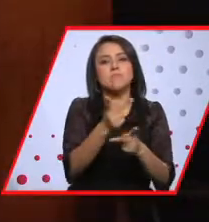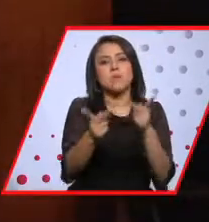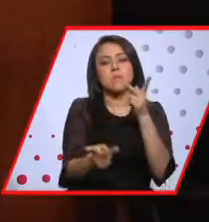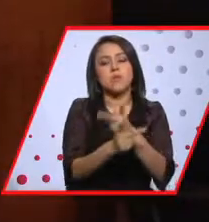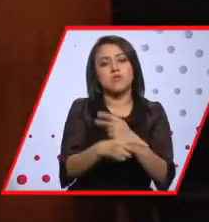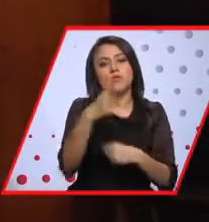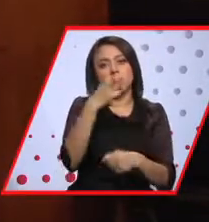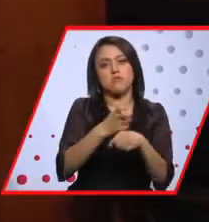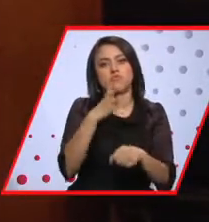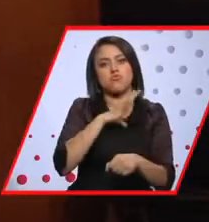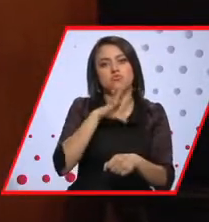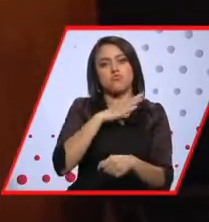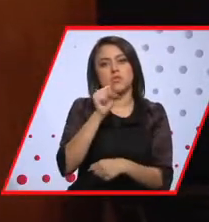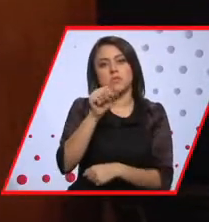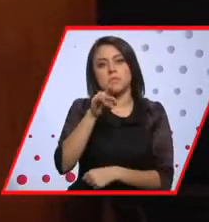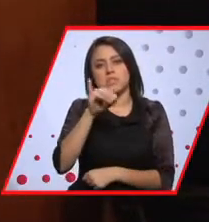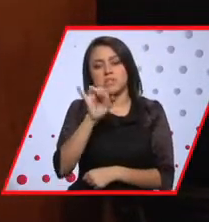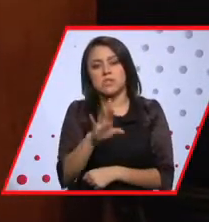Las clases las tomo